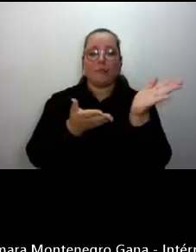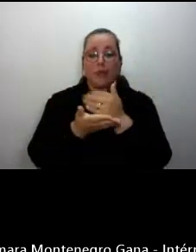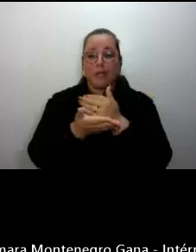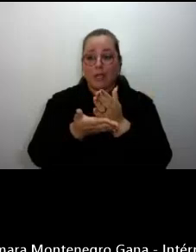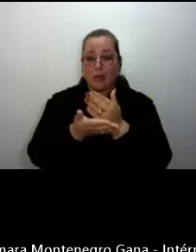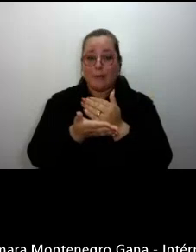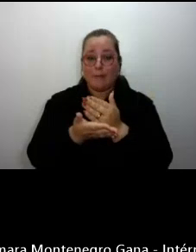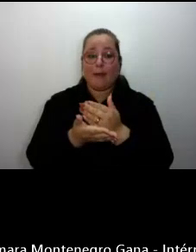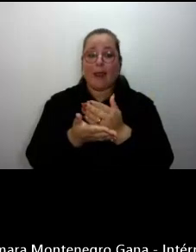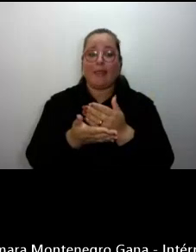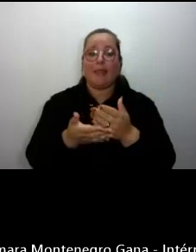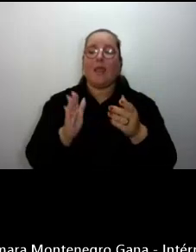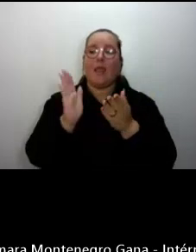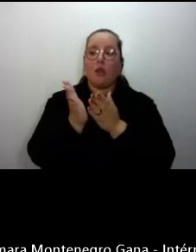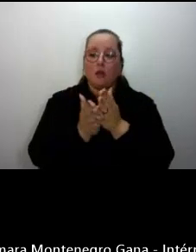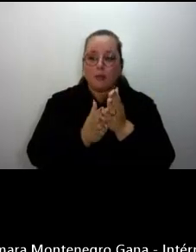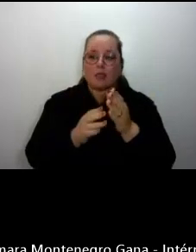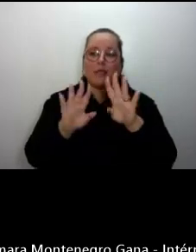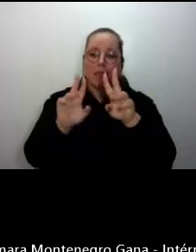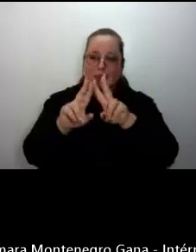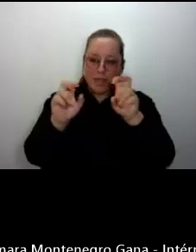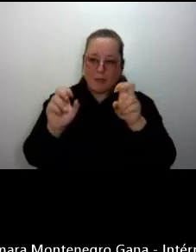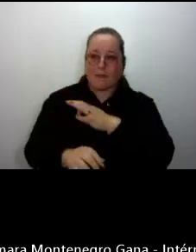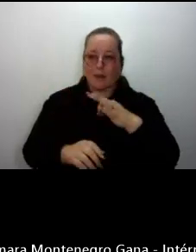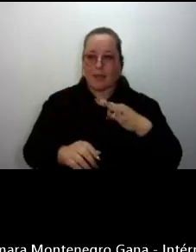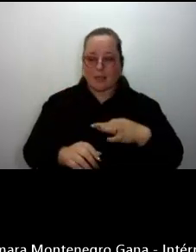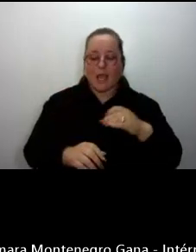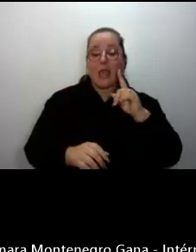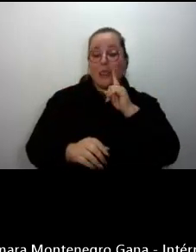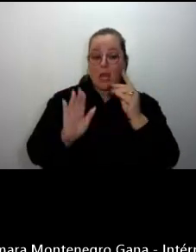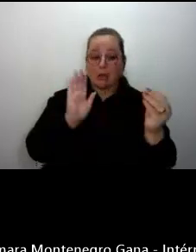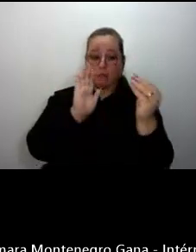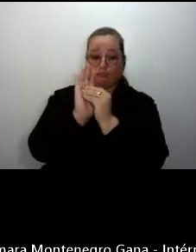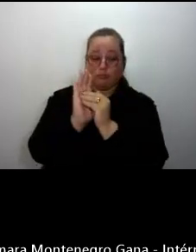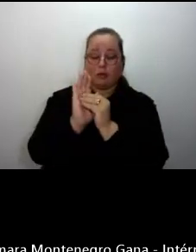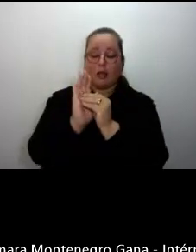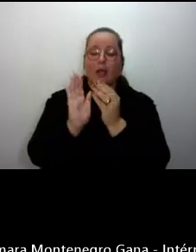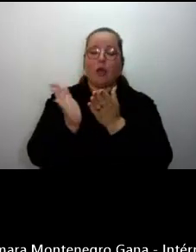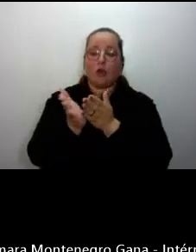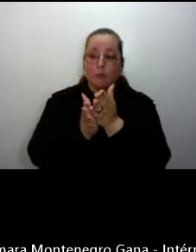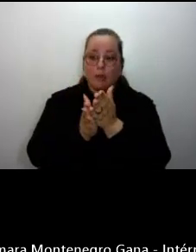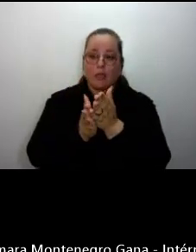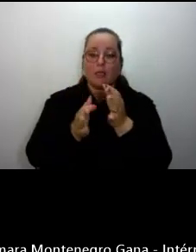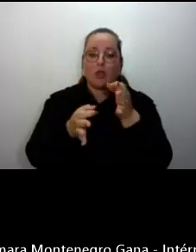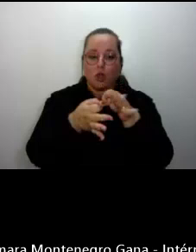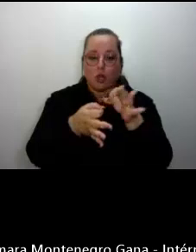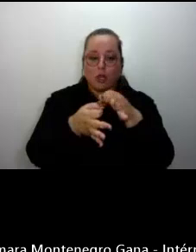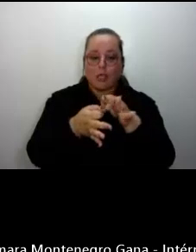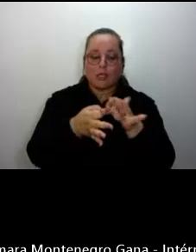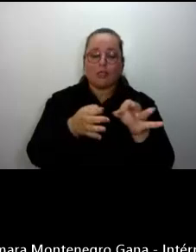de implementación a nivel ministerial este año va a contemplar en esta primera instancia generar orientaciones sobre el plan de acompañamiento emocional